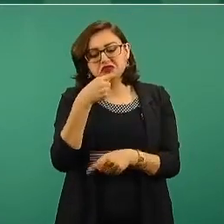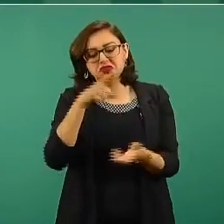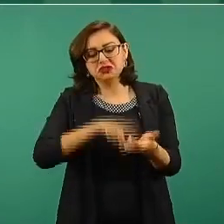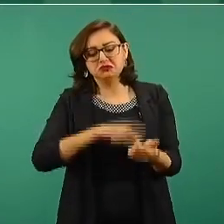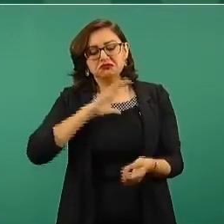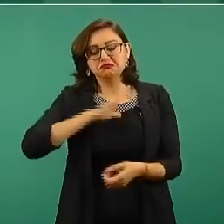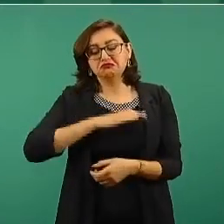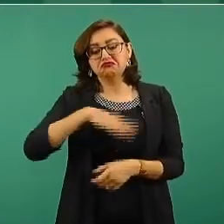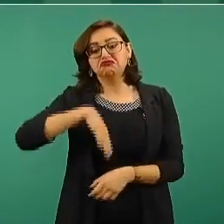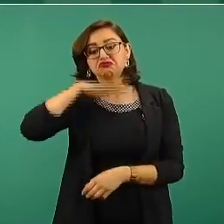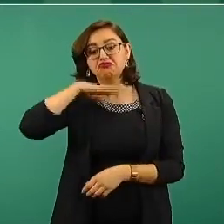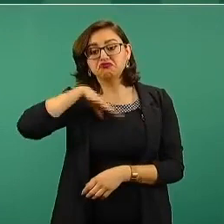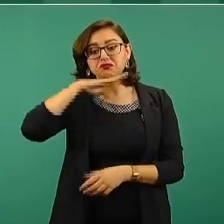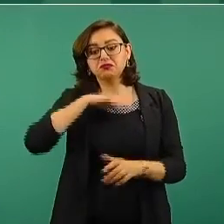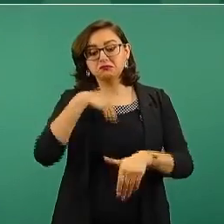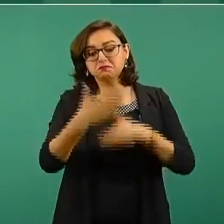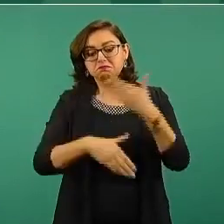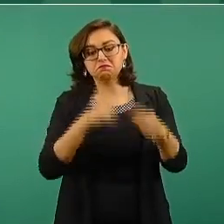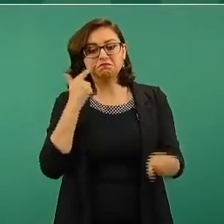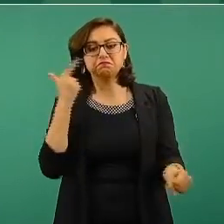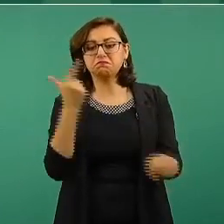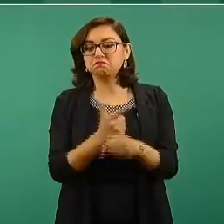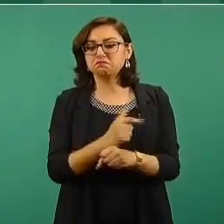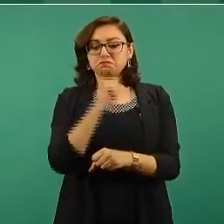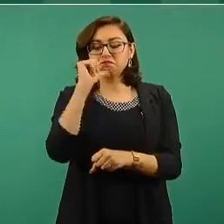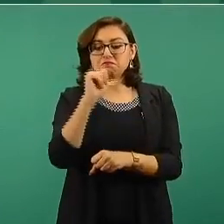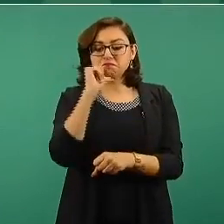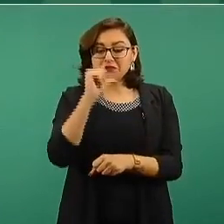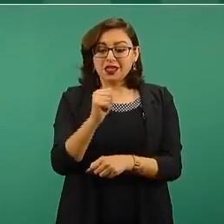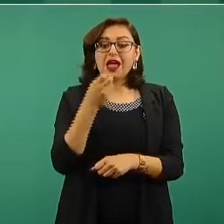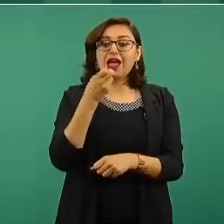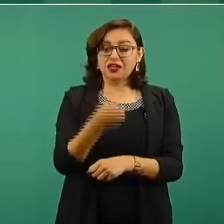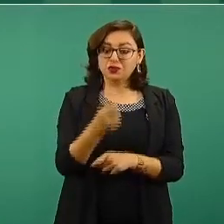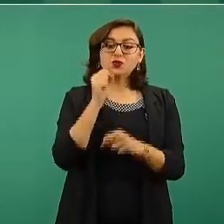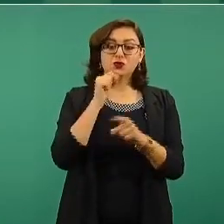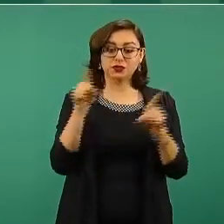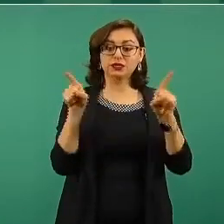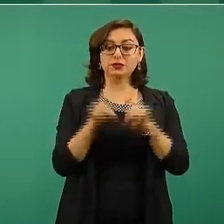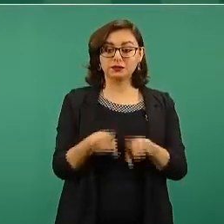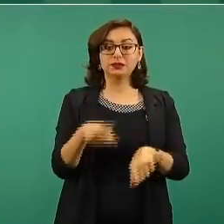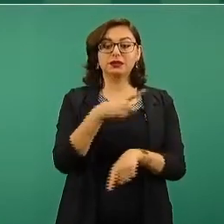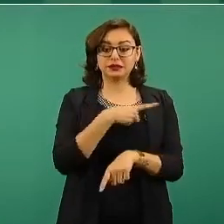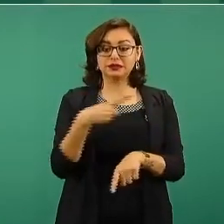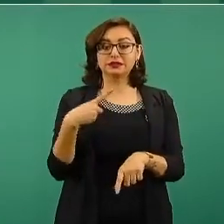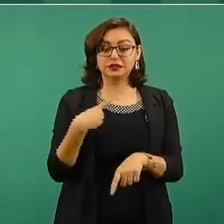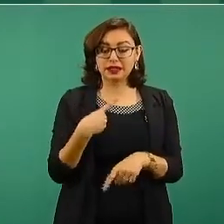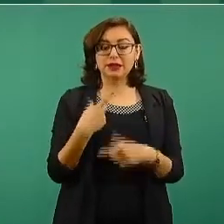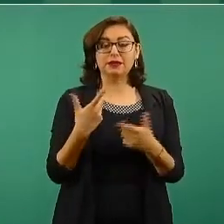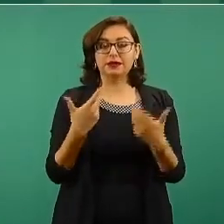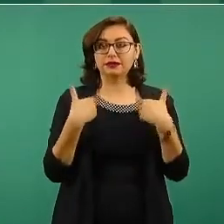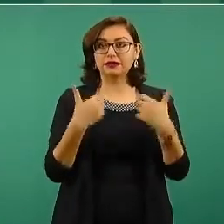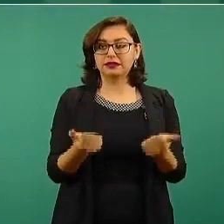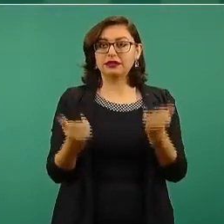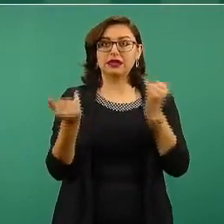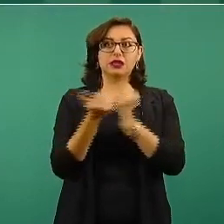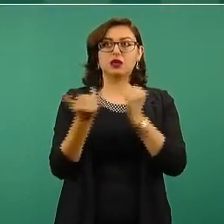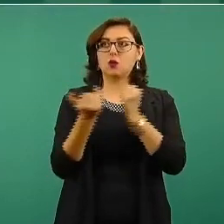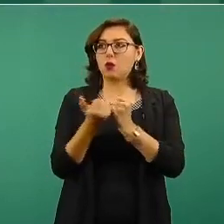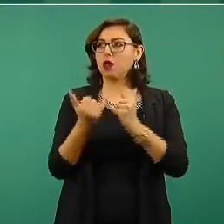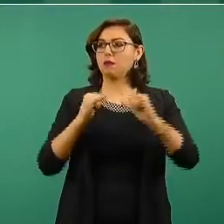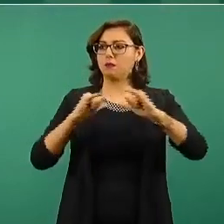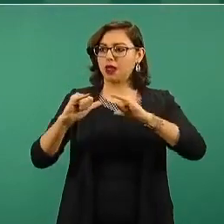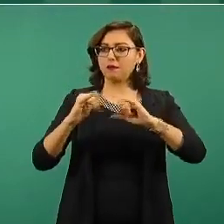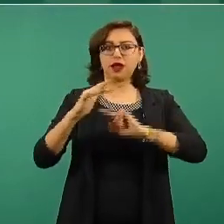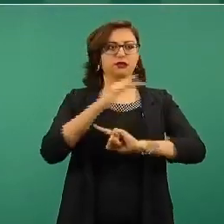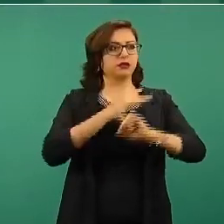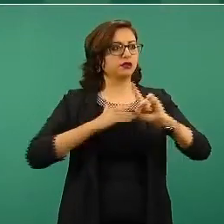trabajar con otras acciones también de conocimiento del medio ambiente y de sus efectos en la salud. Es complejo, pero